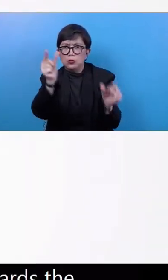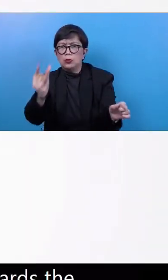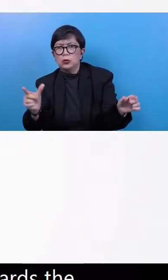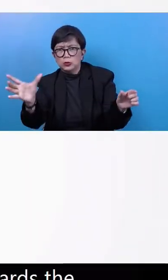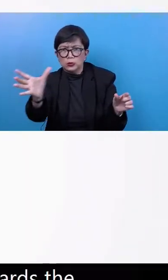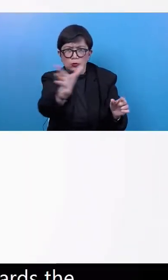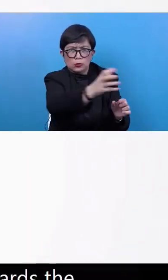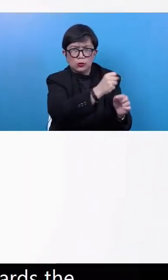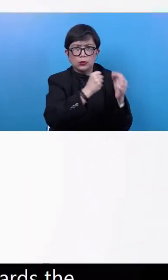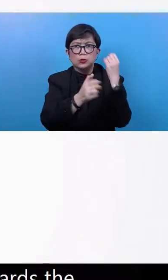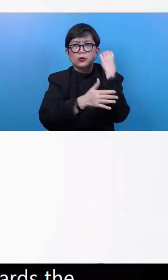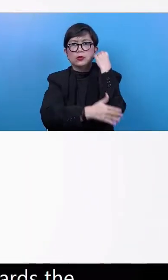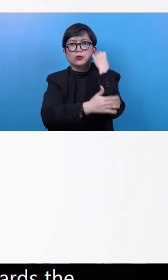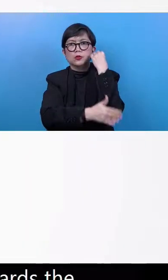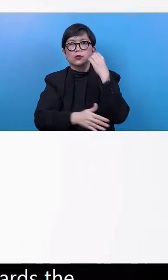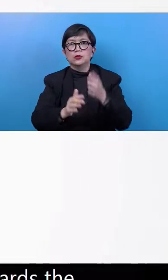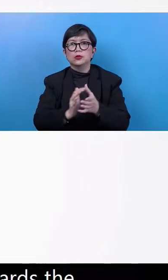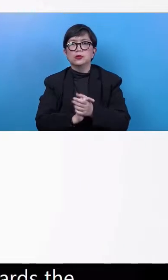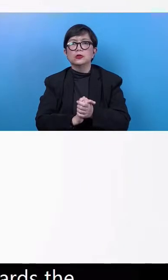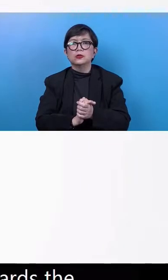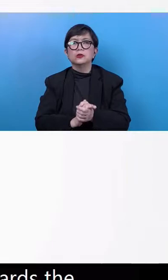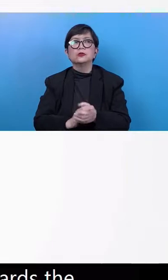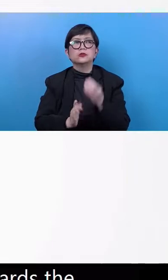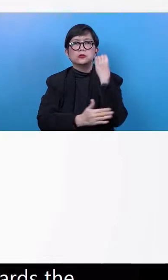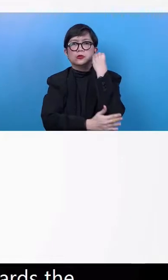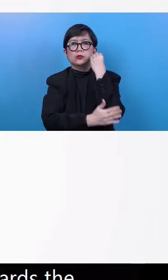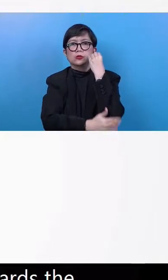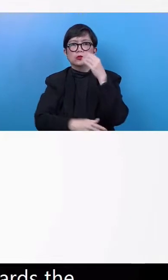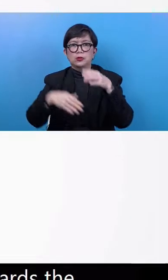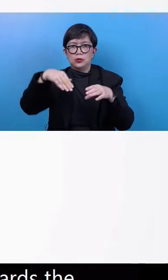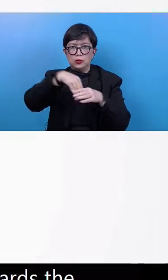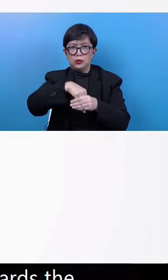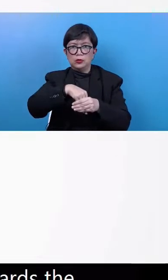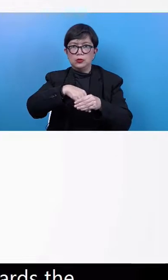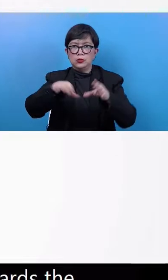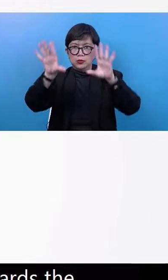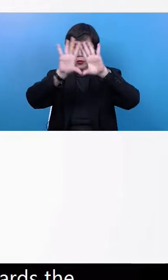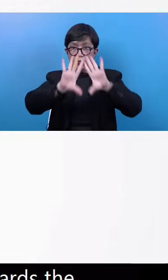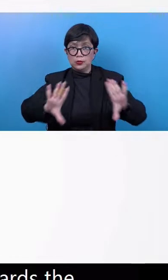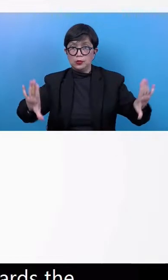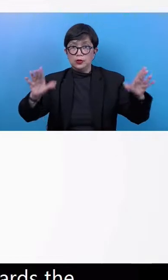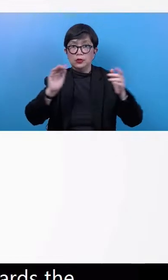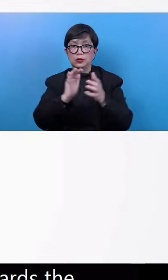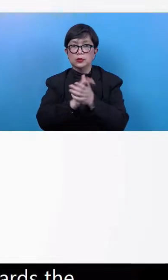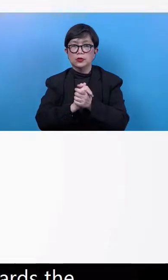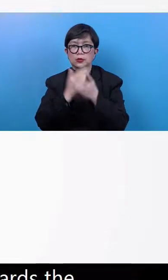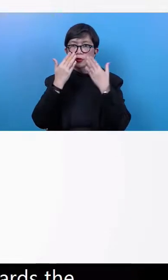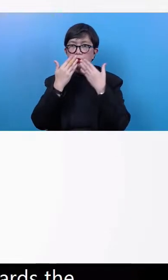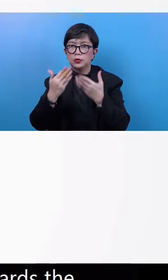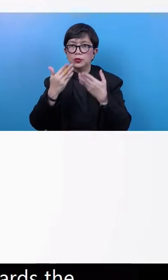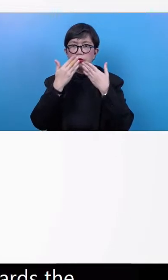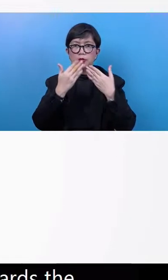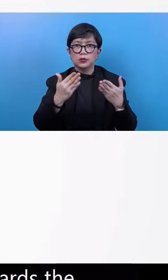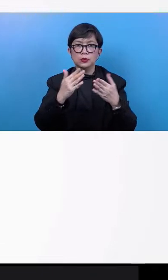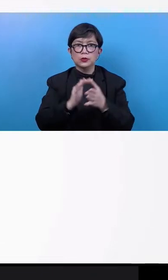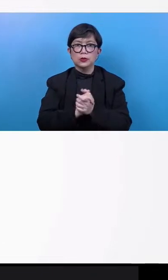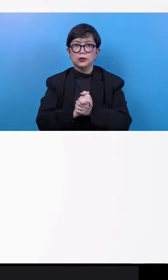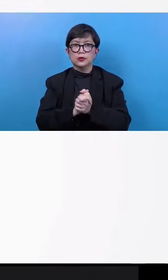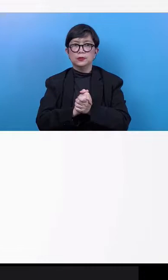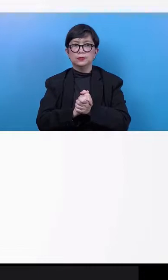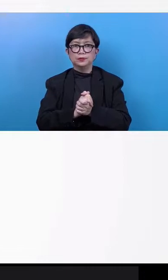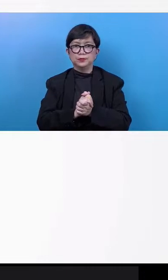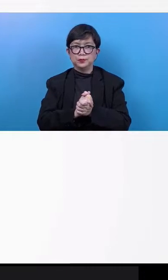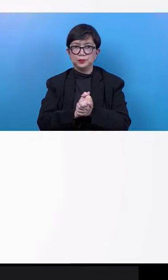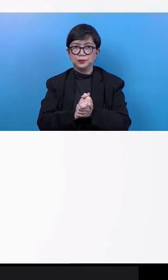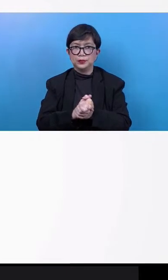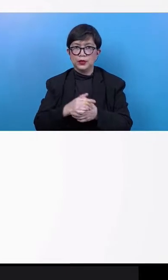Mi último mensaje sería que para poder lograr una recuperación con transformación y generar la resiliencia en nuestros territorios debemos